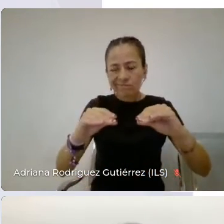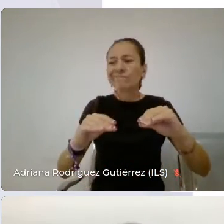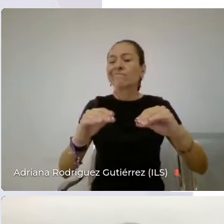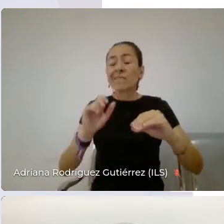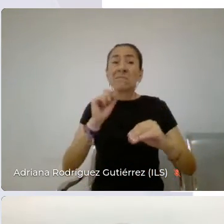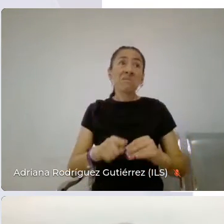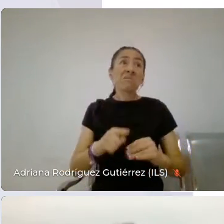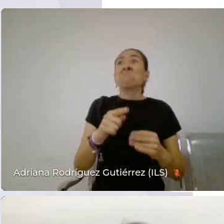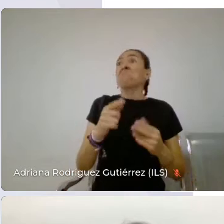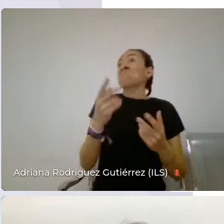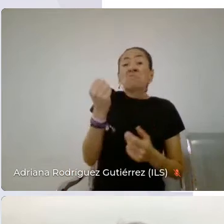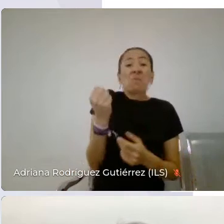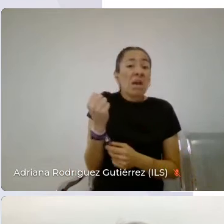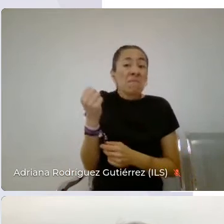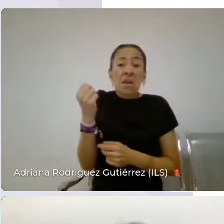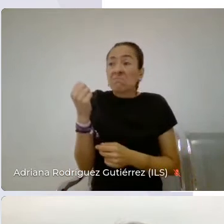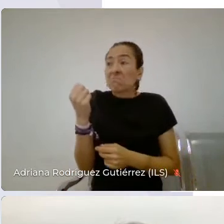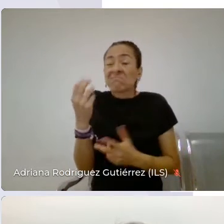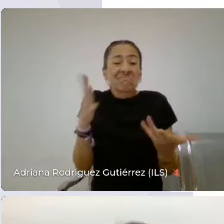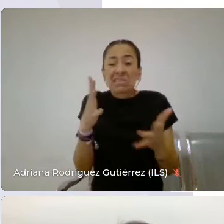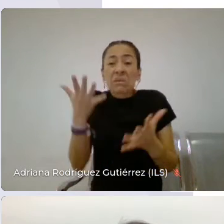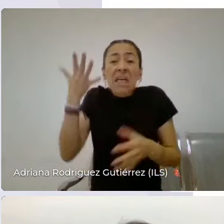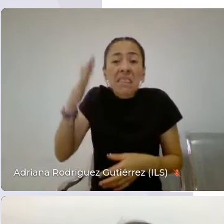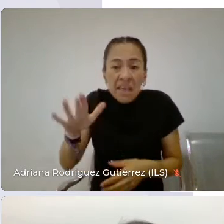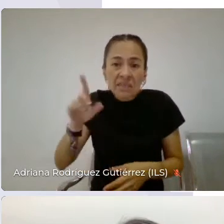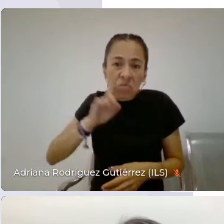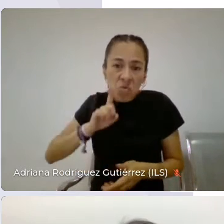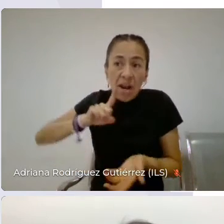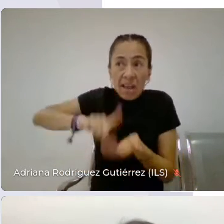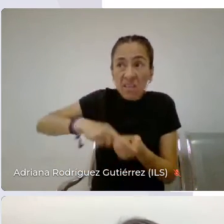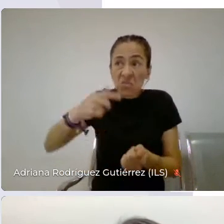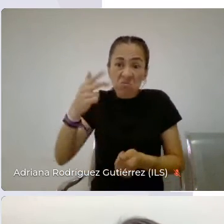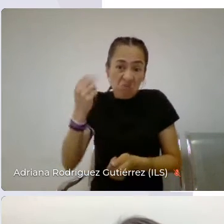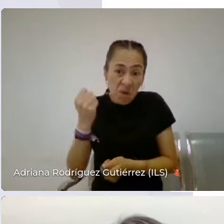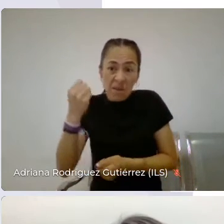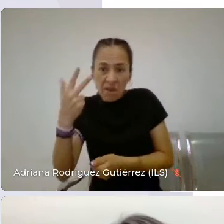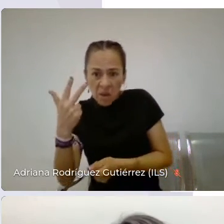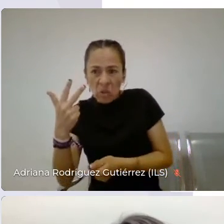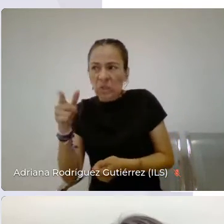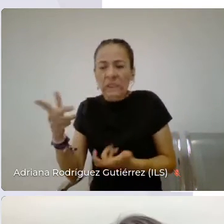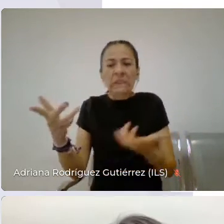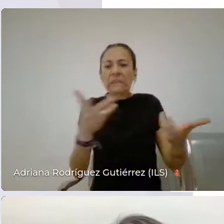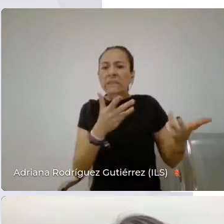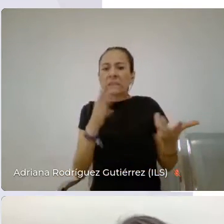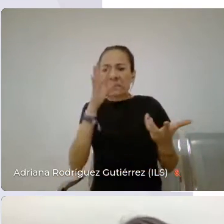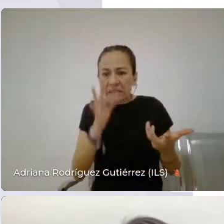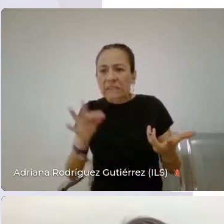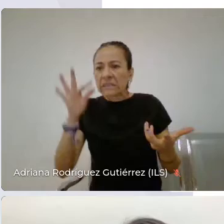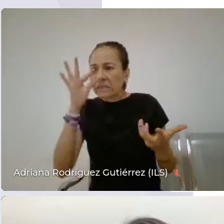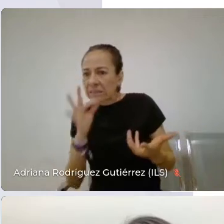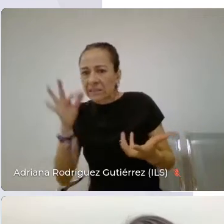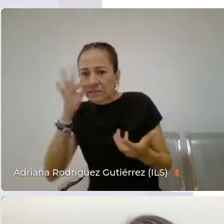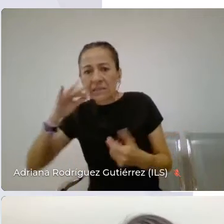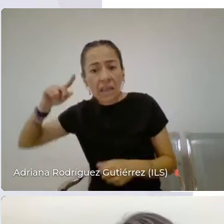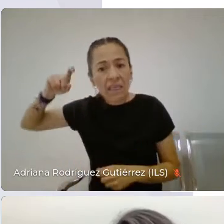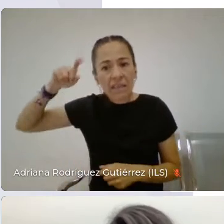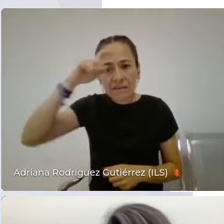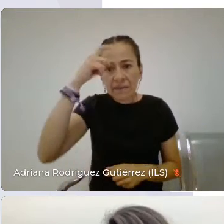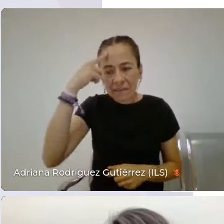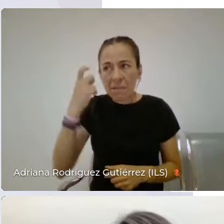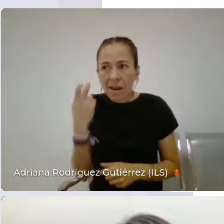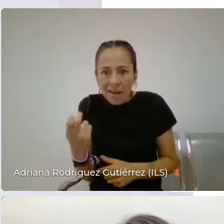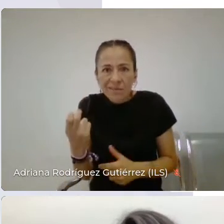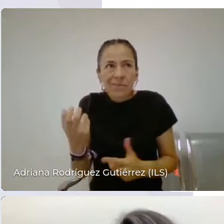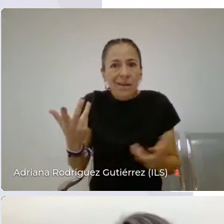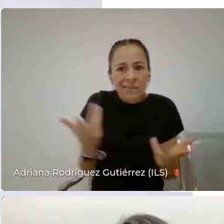en el transporte público tienen que lidiar con estos retos. Entonces, hoy lo que tratamos en todo momento es que en nuestras terminales que sean